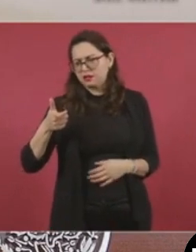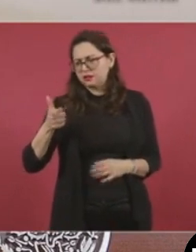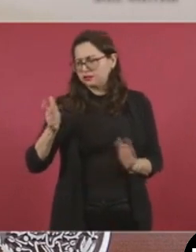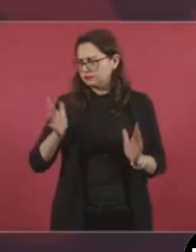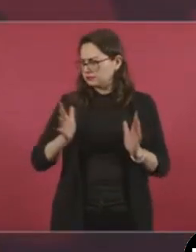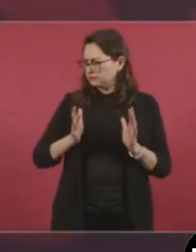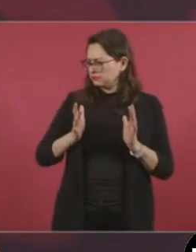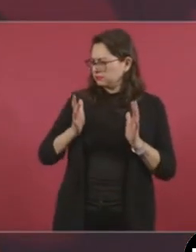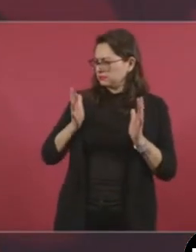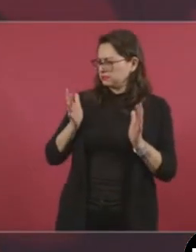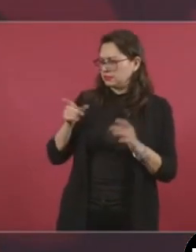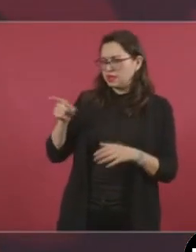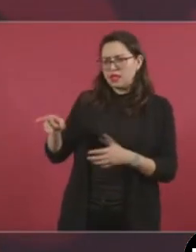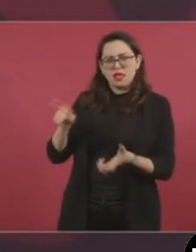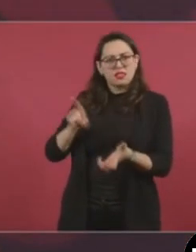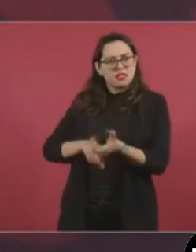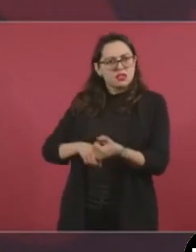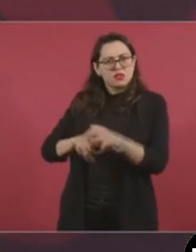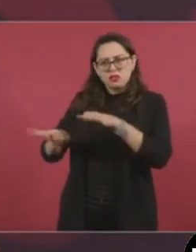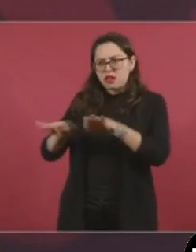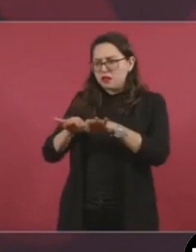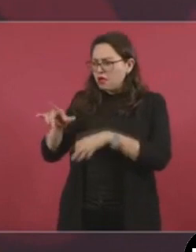personaje y además es de una institución